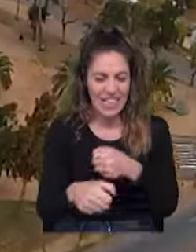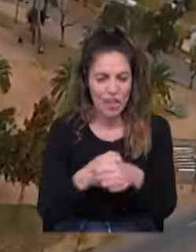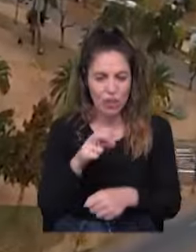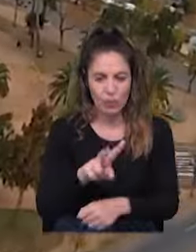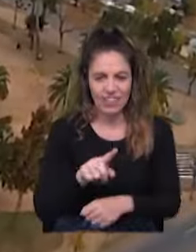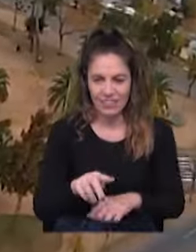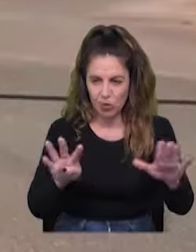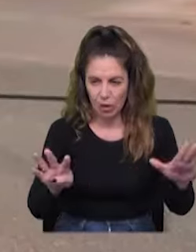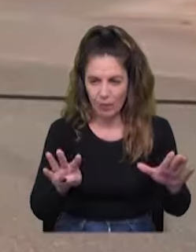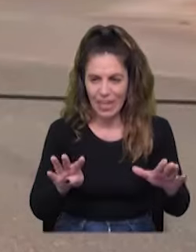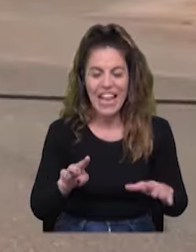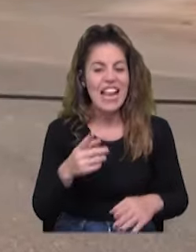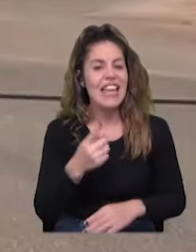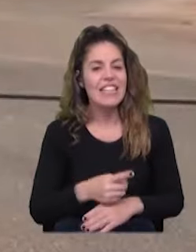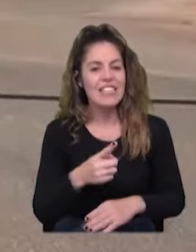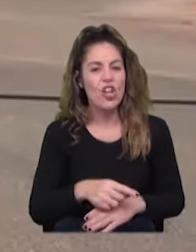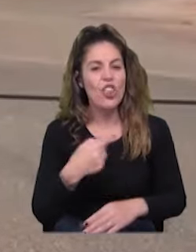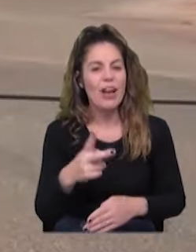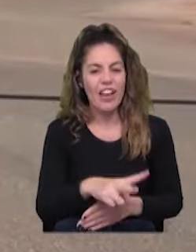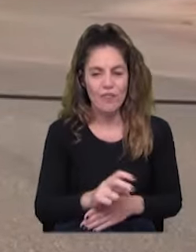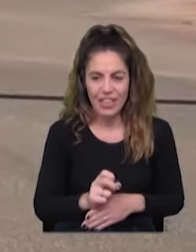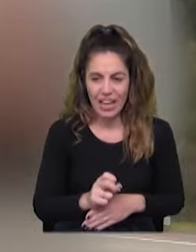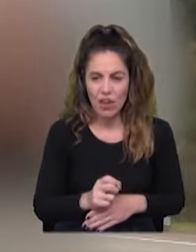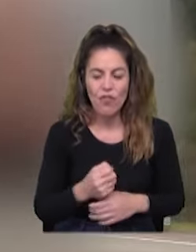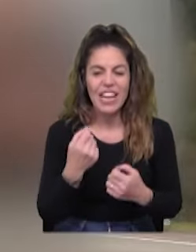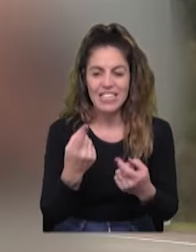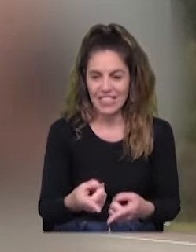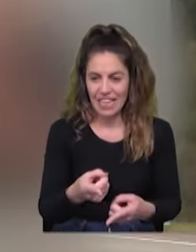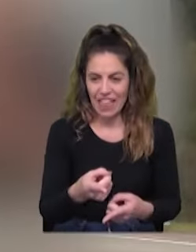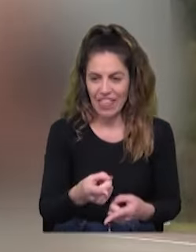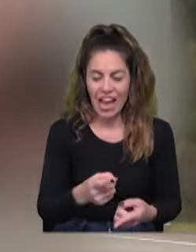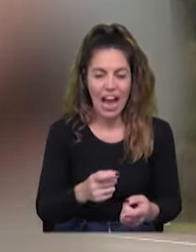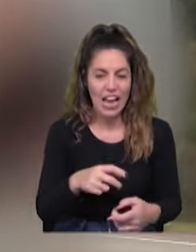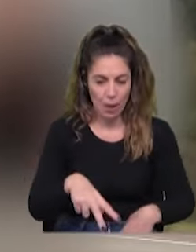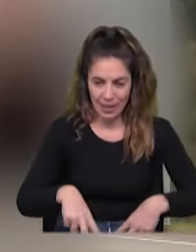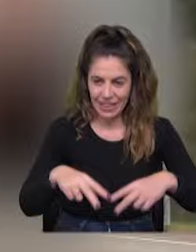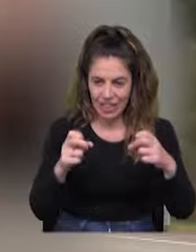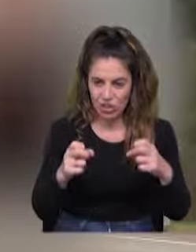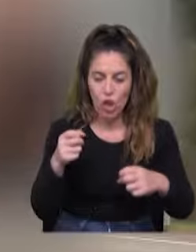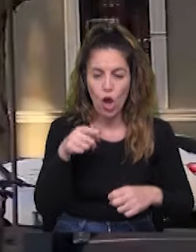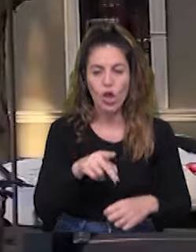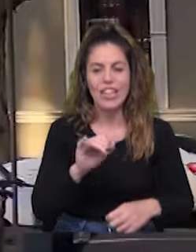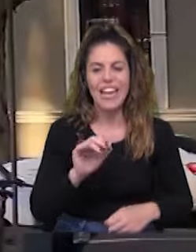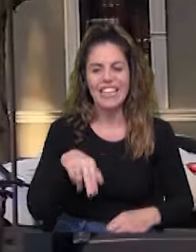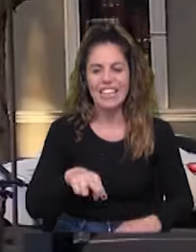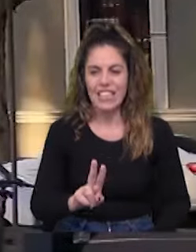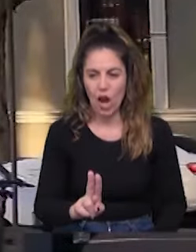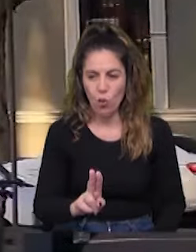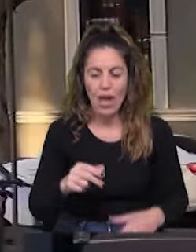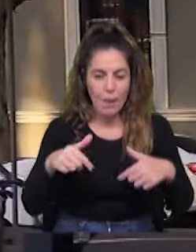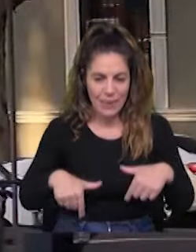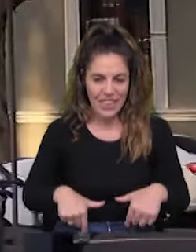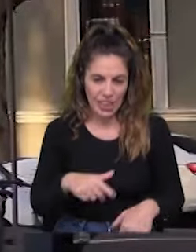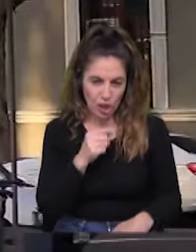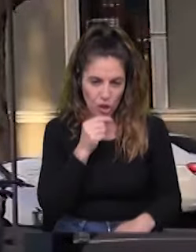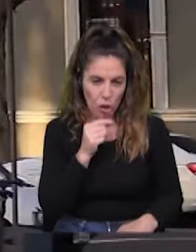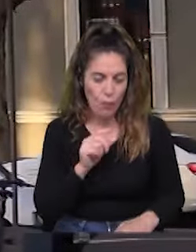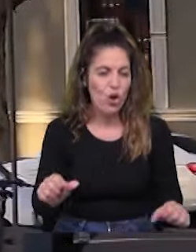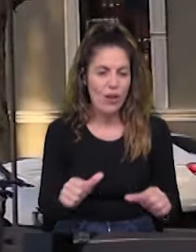magistrada fuera asignada al caso iniciado por gustamante el 24 de febrero contra el inau y el Ministerio del interior por omisión